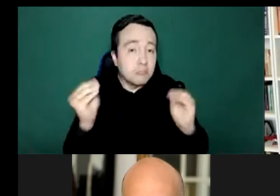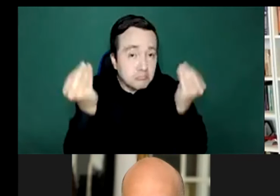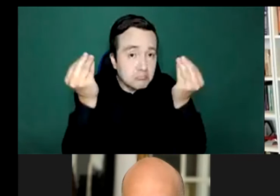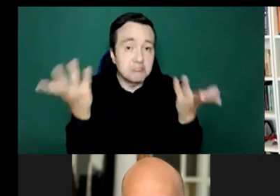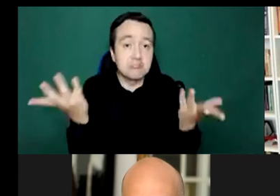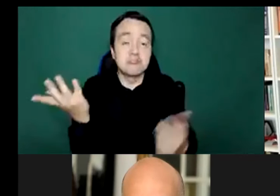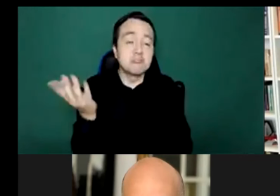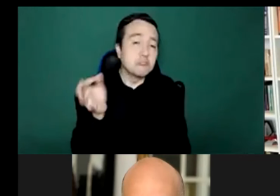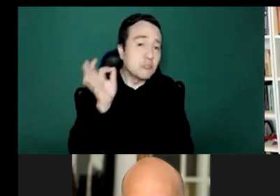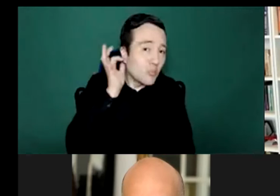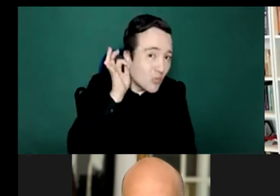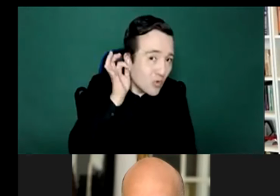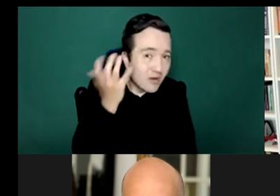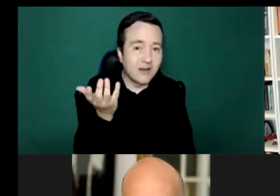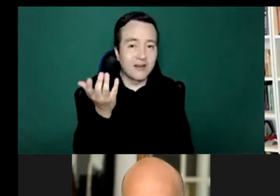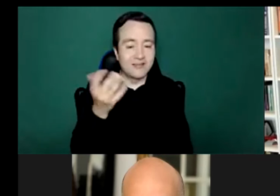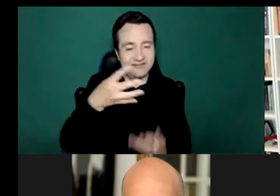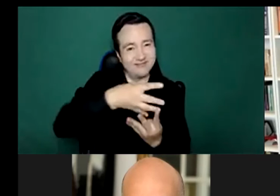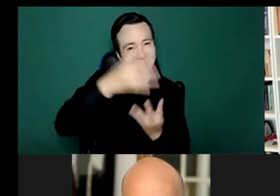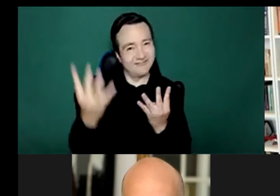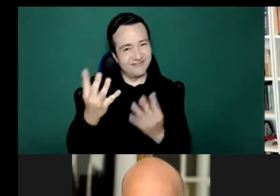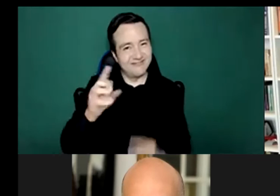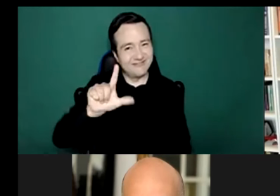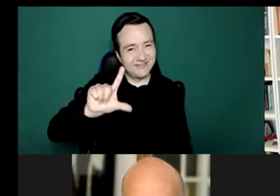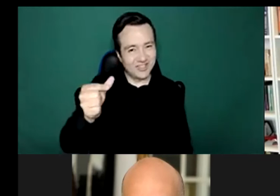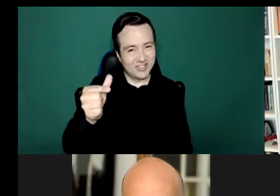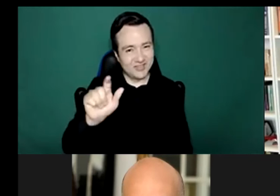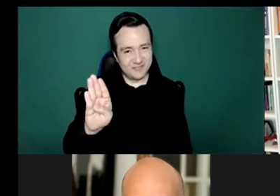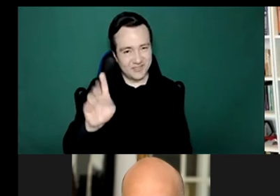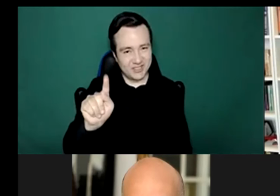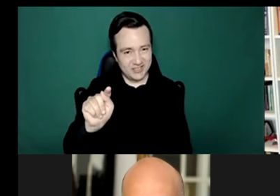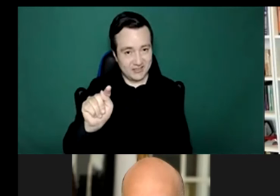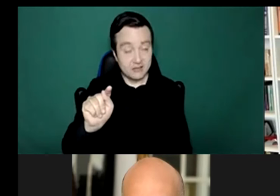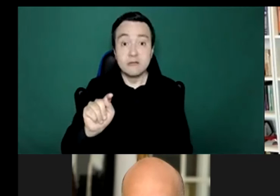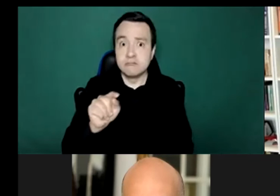otros. E implica também alentar um desenho de